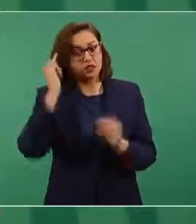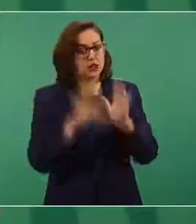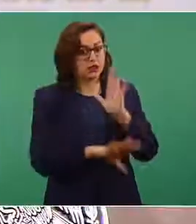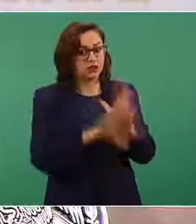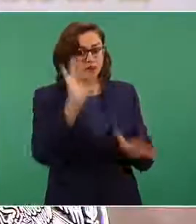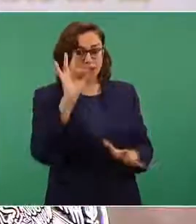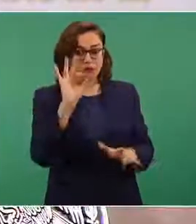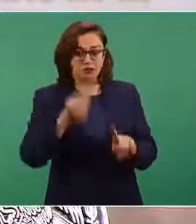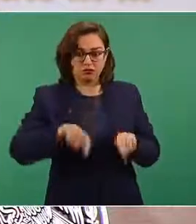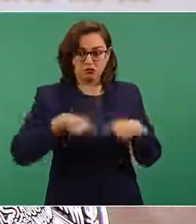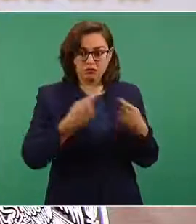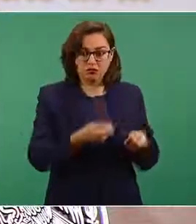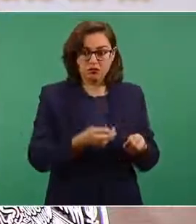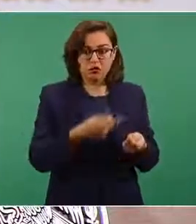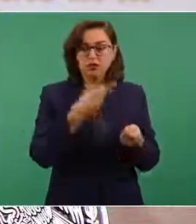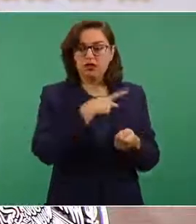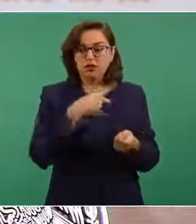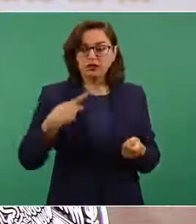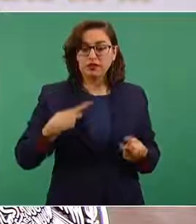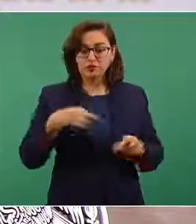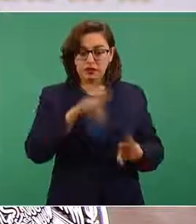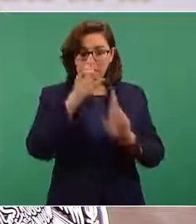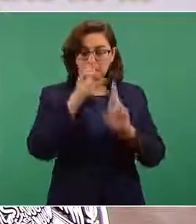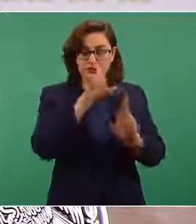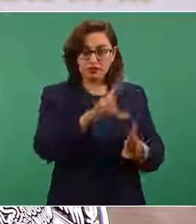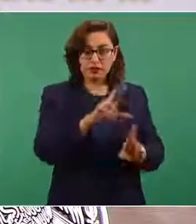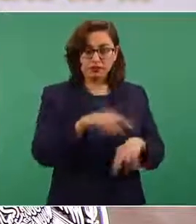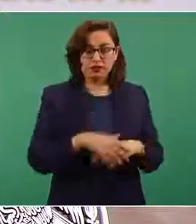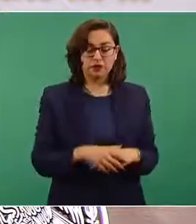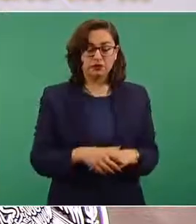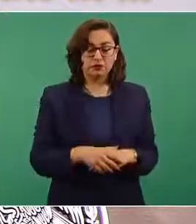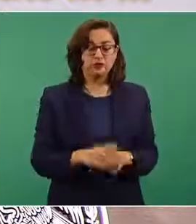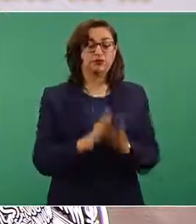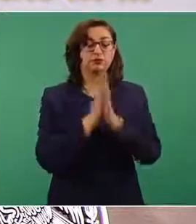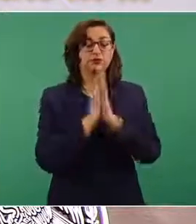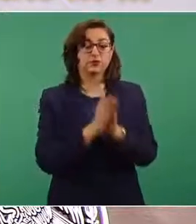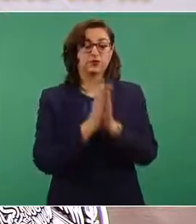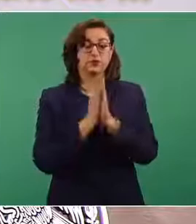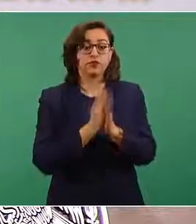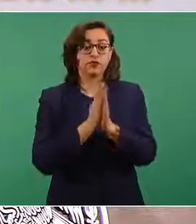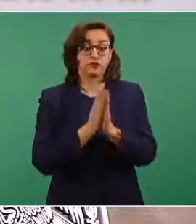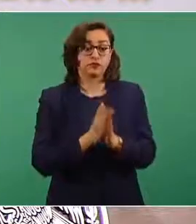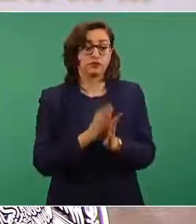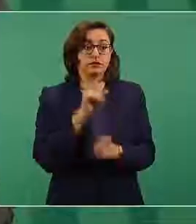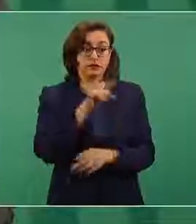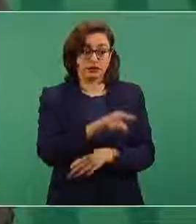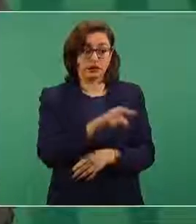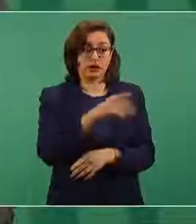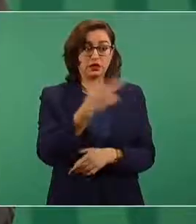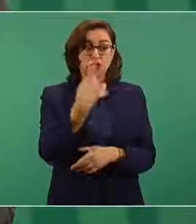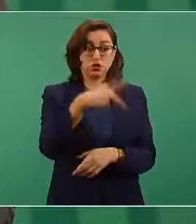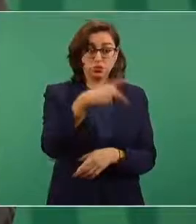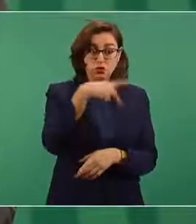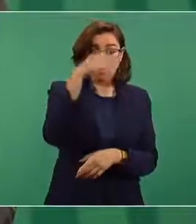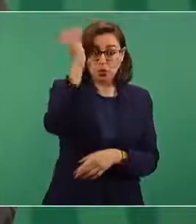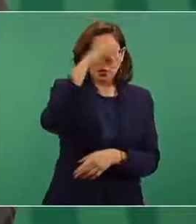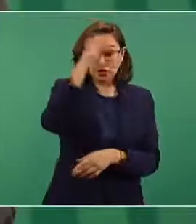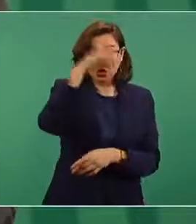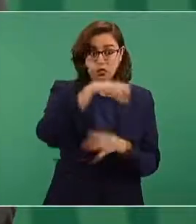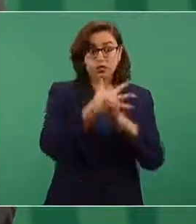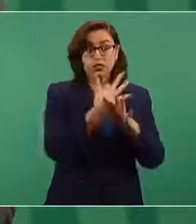pueblo, entonces hay que respetarlos. Entonces, que se dé a conocer la opinión de la